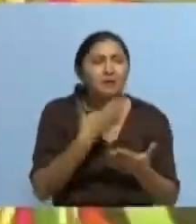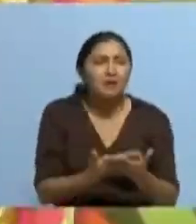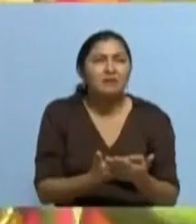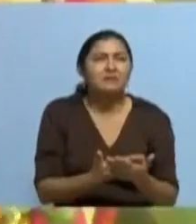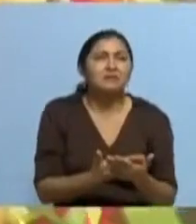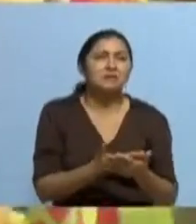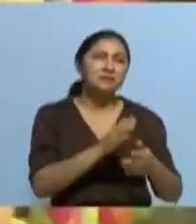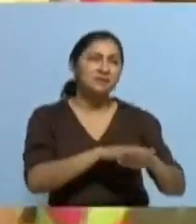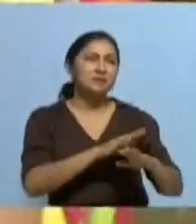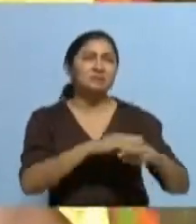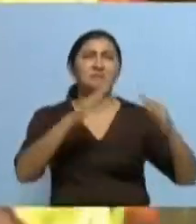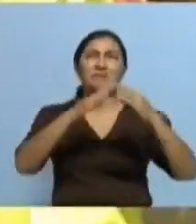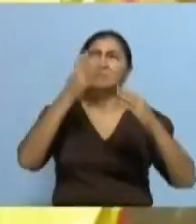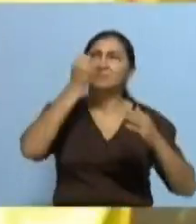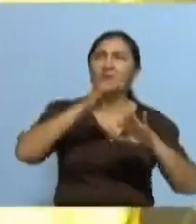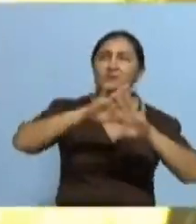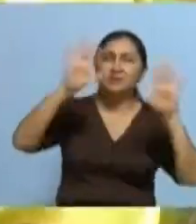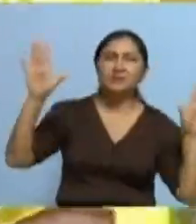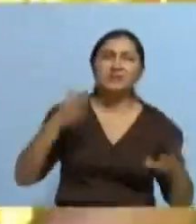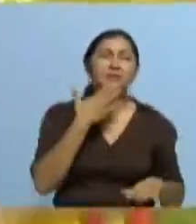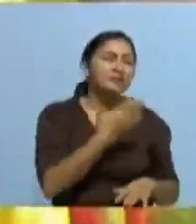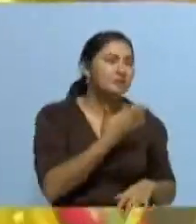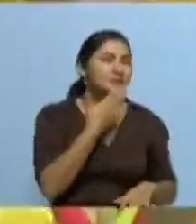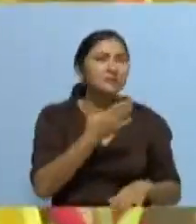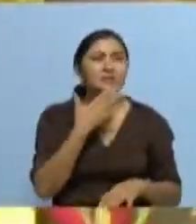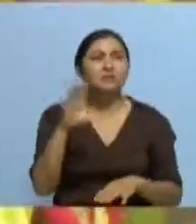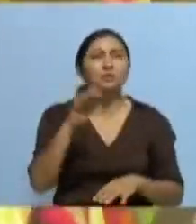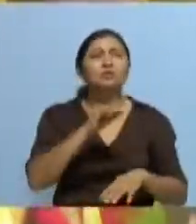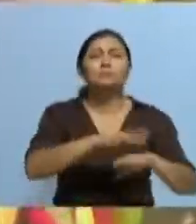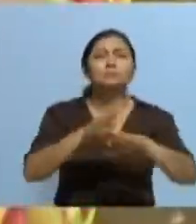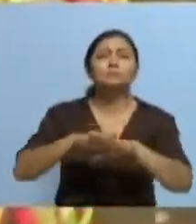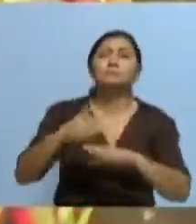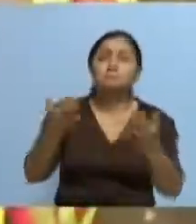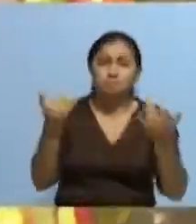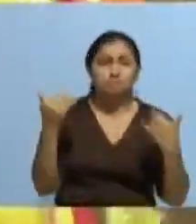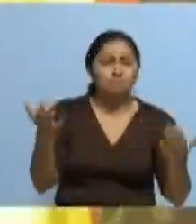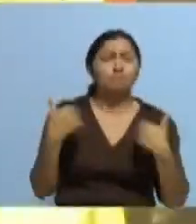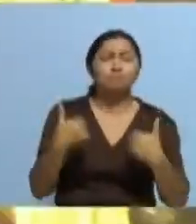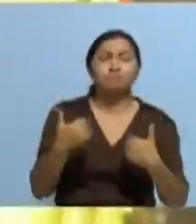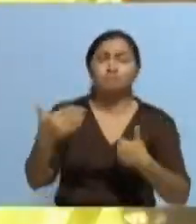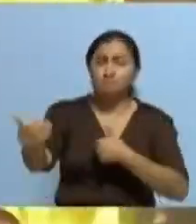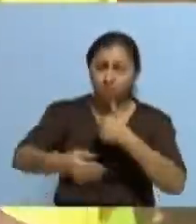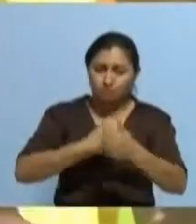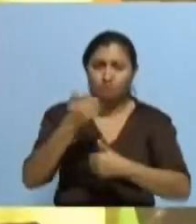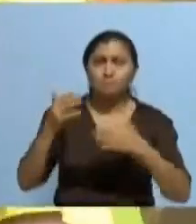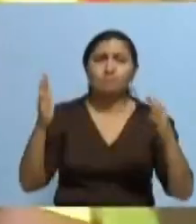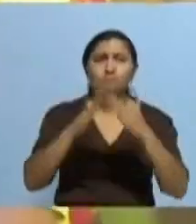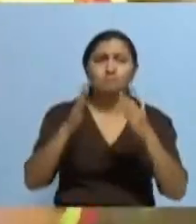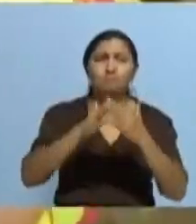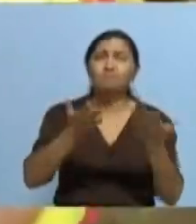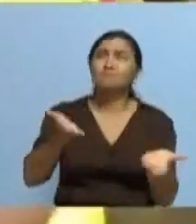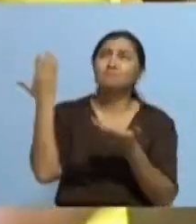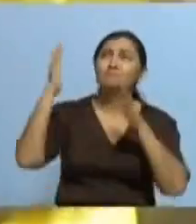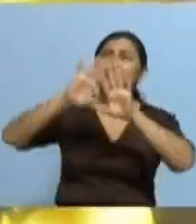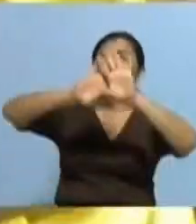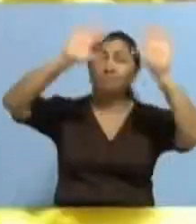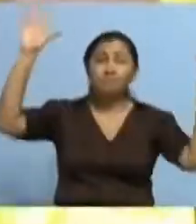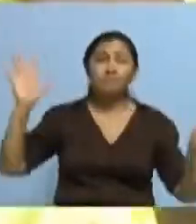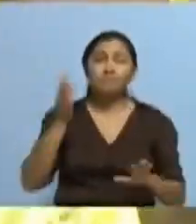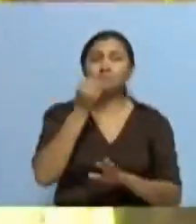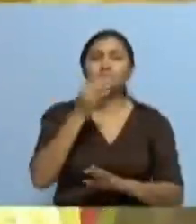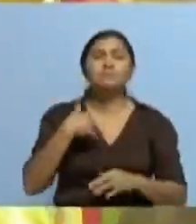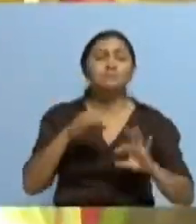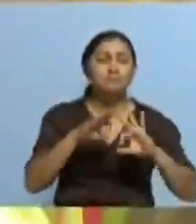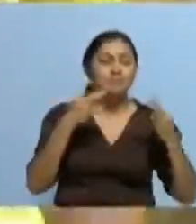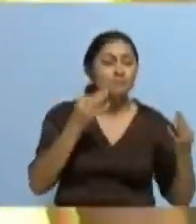nuestra hermosa casa. Gracias, gracias. Y los invito a todos los barranquilleros que vengan a disfrutar de esta fachada tan hermosa que